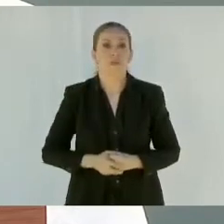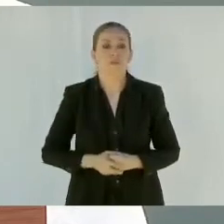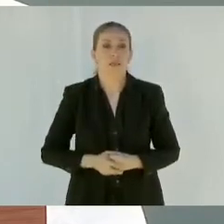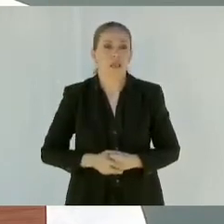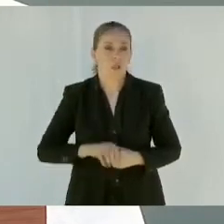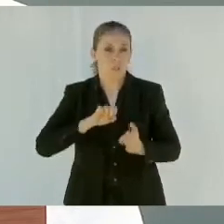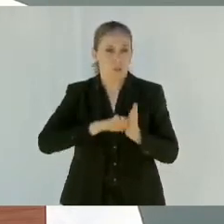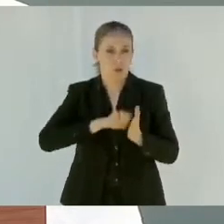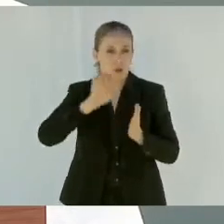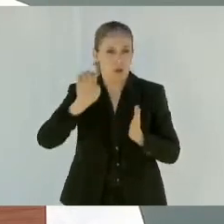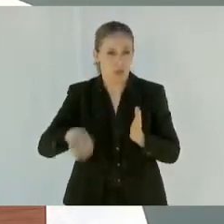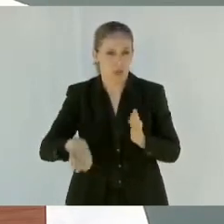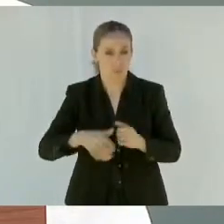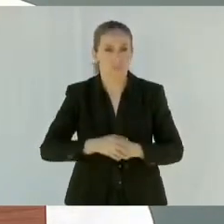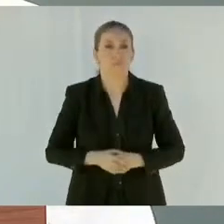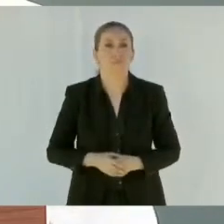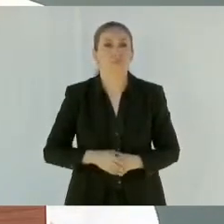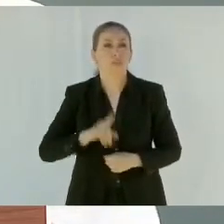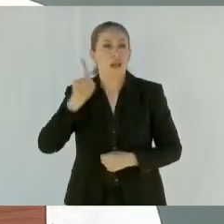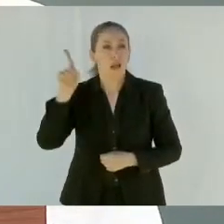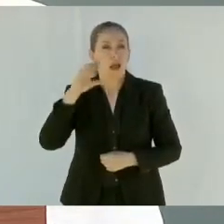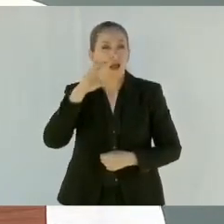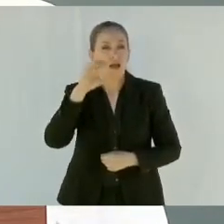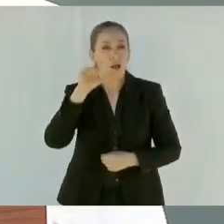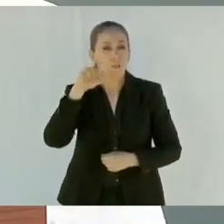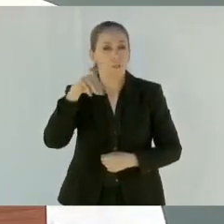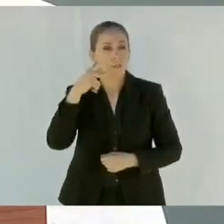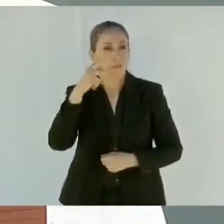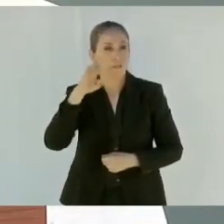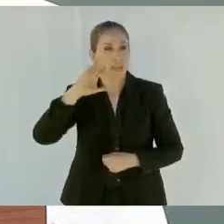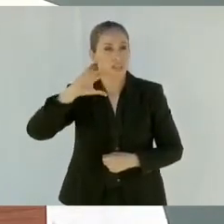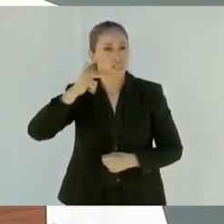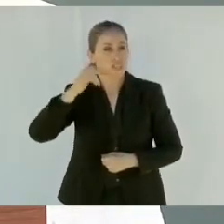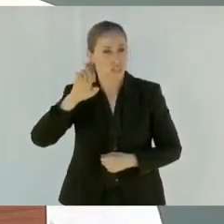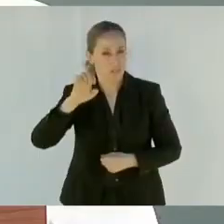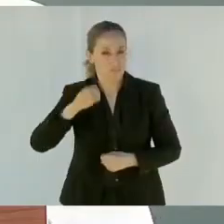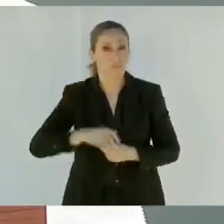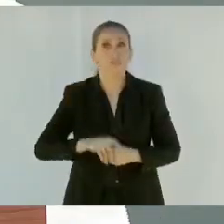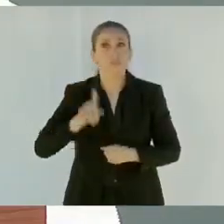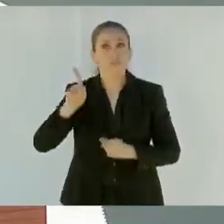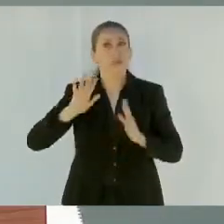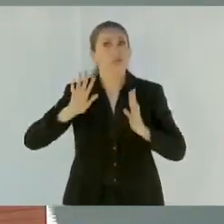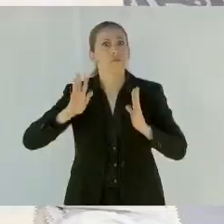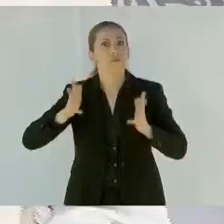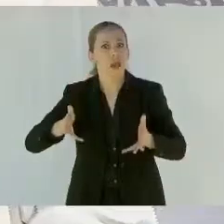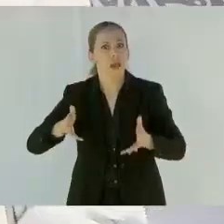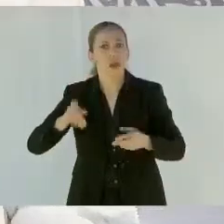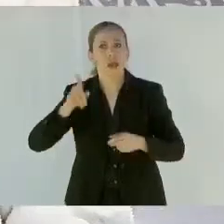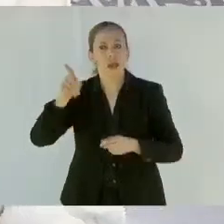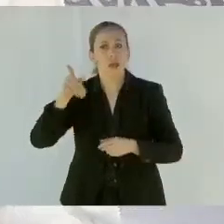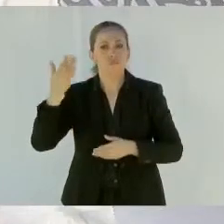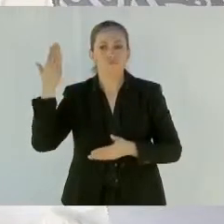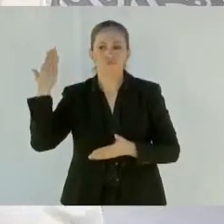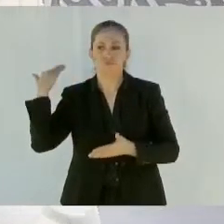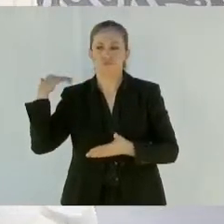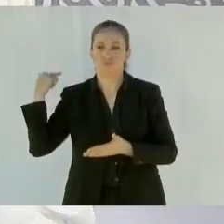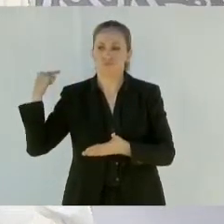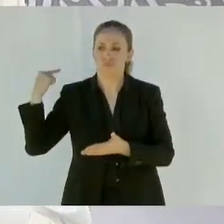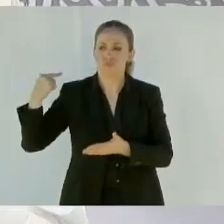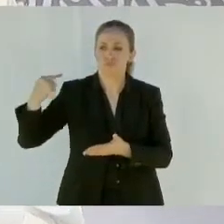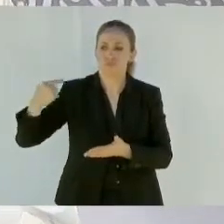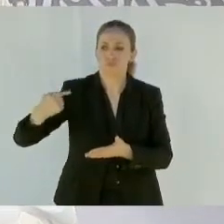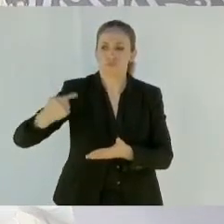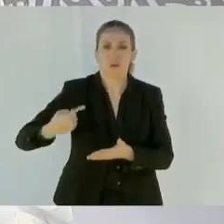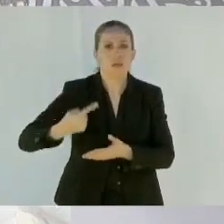en el caso de Campeche, a que durante varias semanas se está en